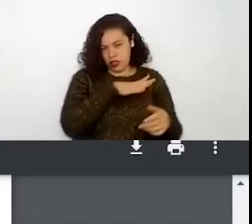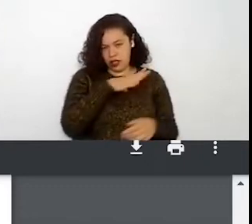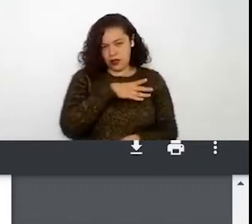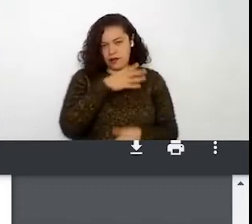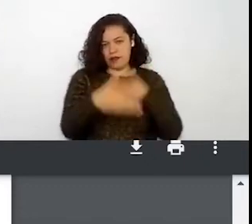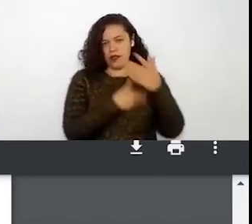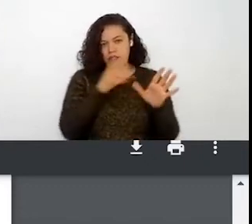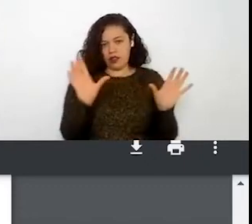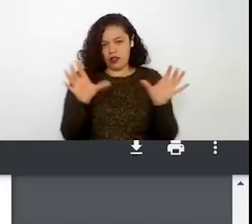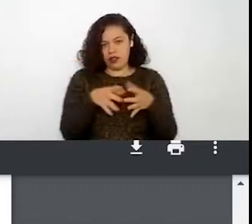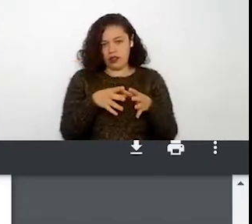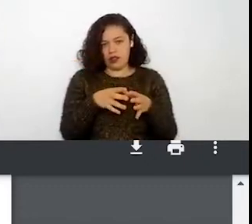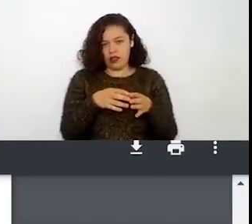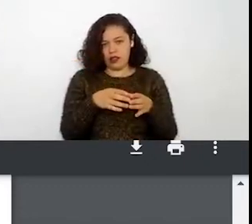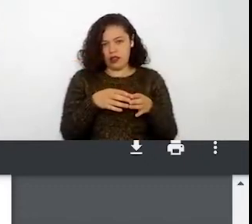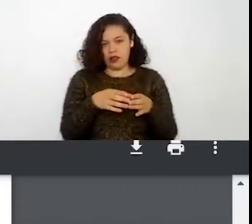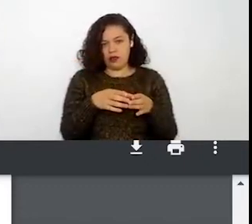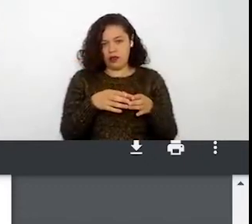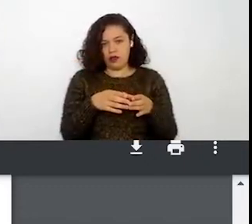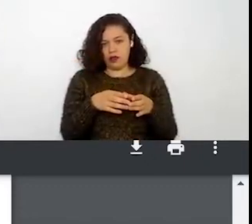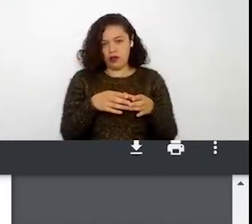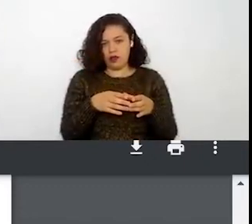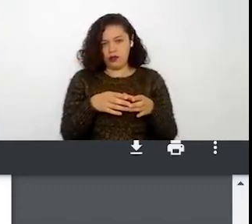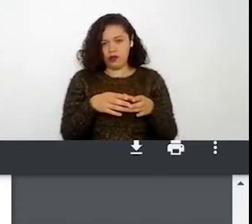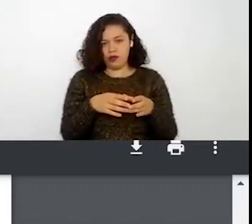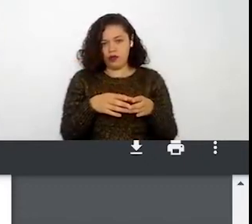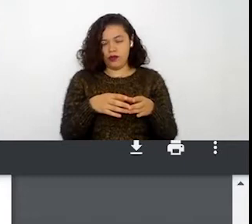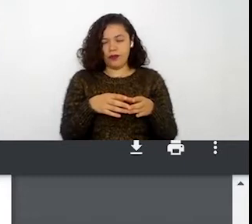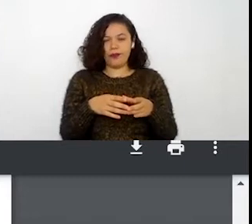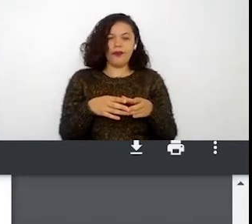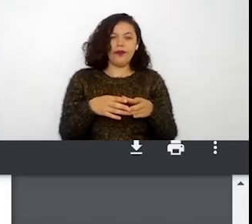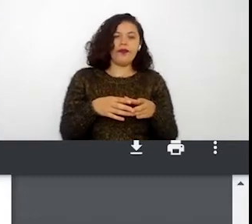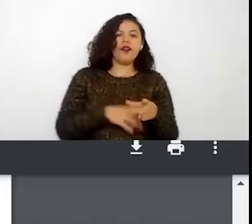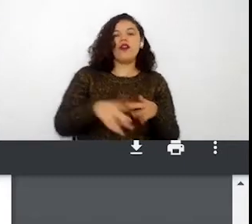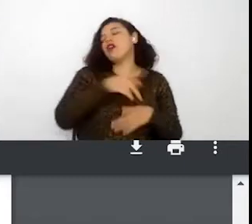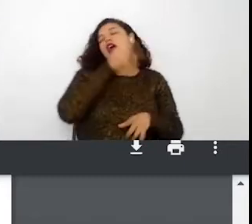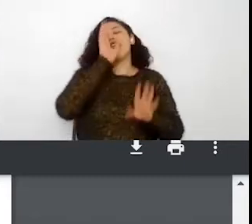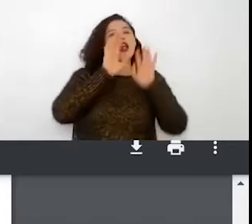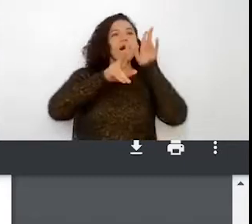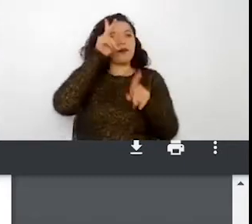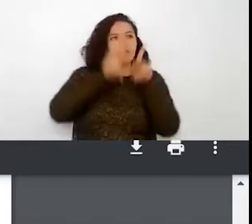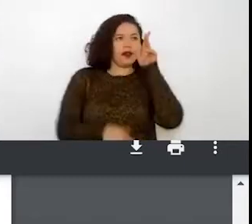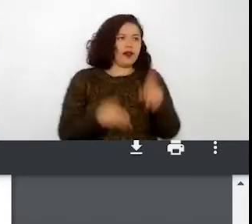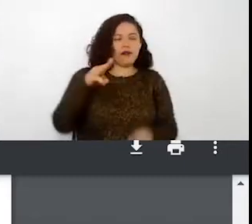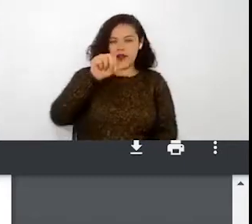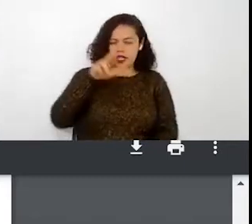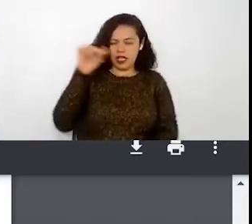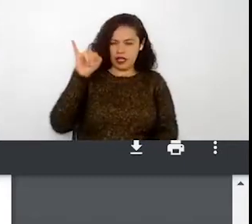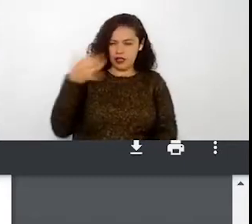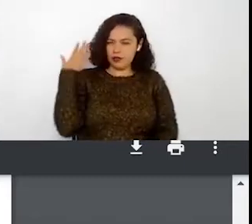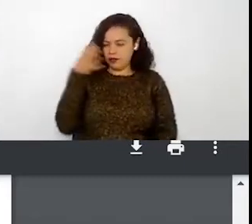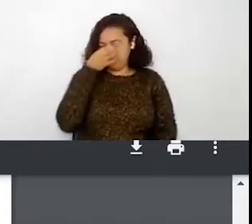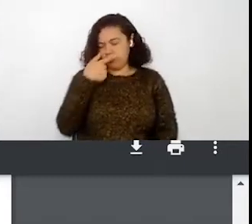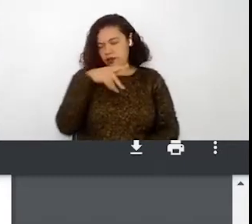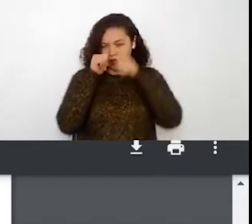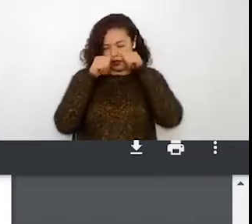servicios comunitarios que que es lo que les les habló María hace un momento su